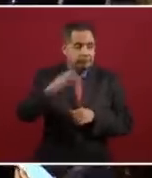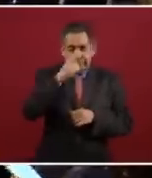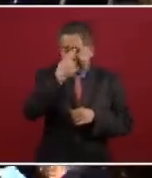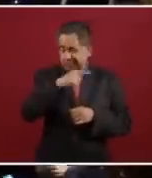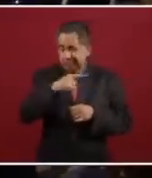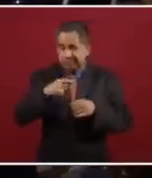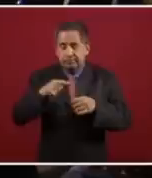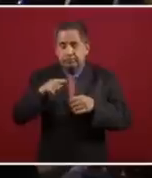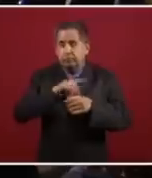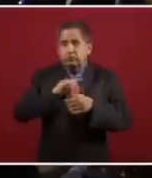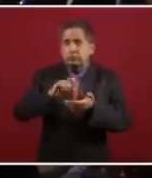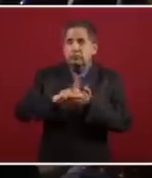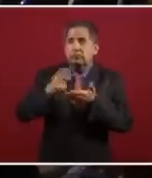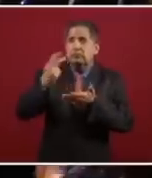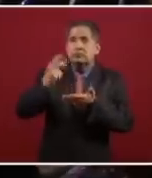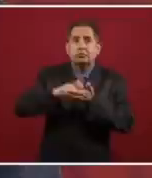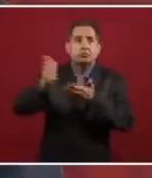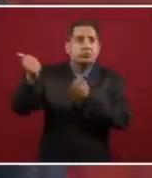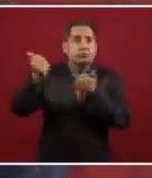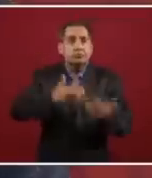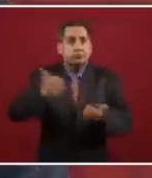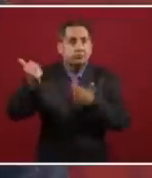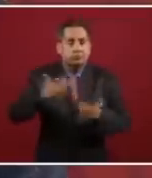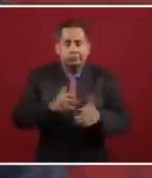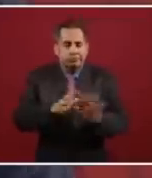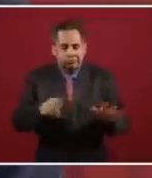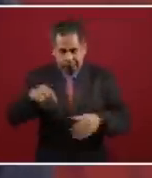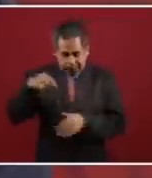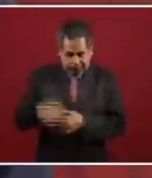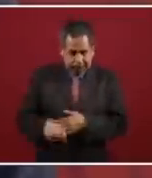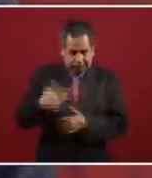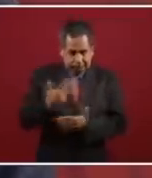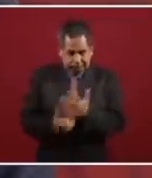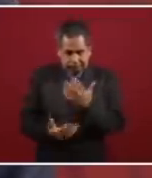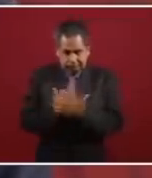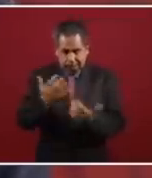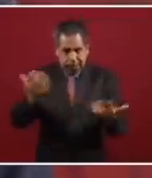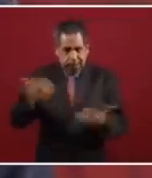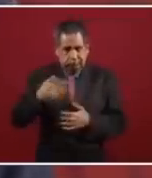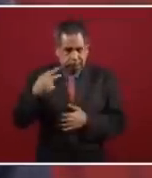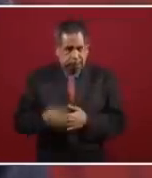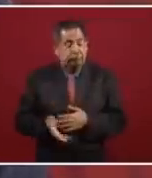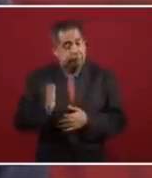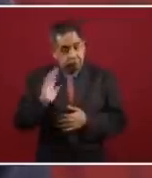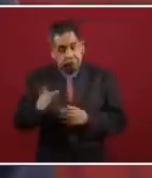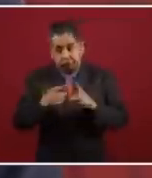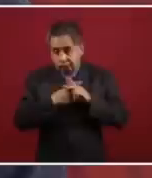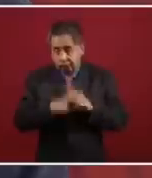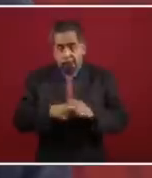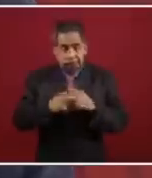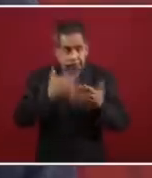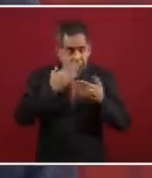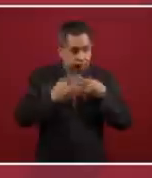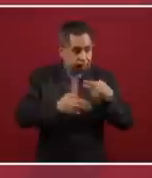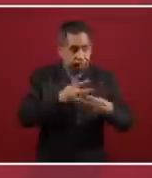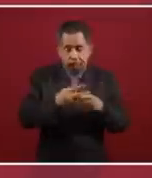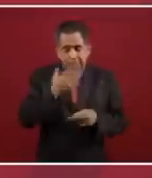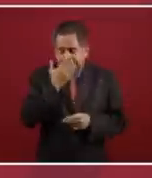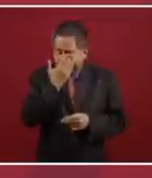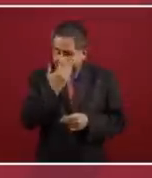comprando las gasolinas en el extranjero, y ya estamos trabajando en ese